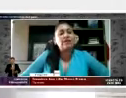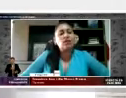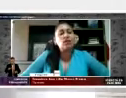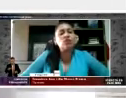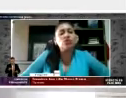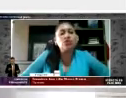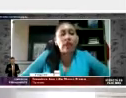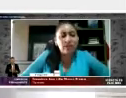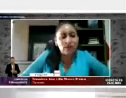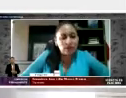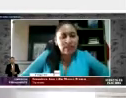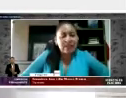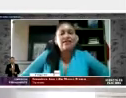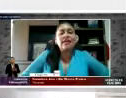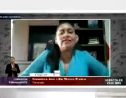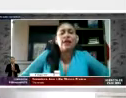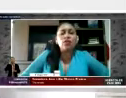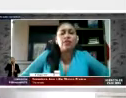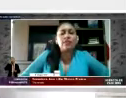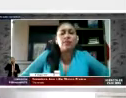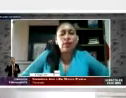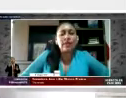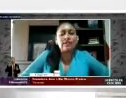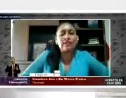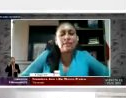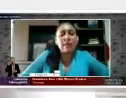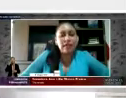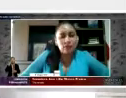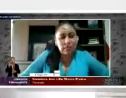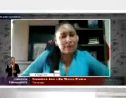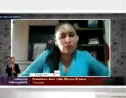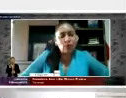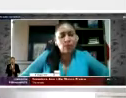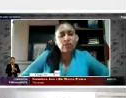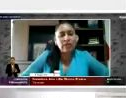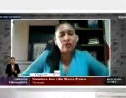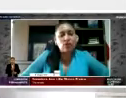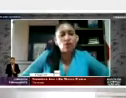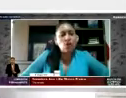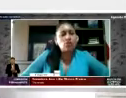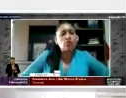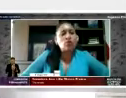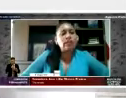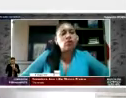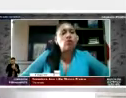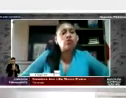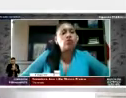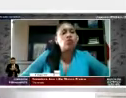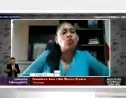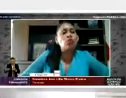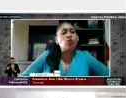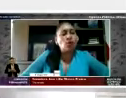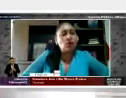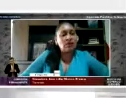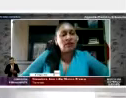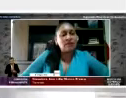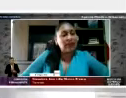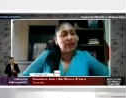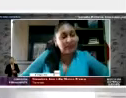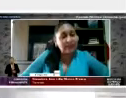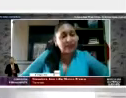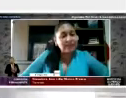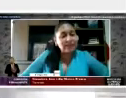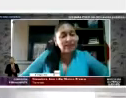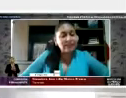Fue un sueño. 7 años después del magno proyecto, solo se construyó un muro